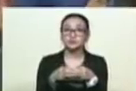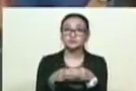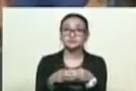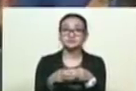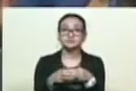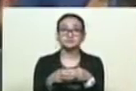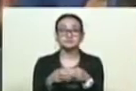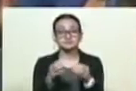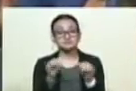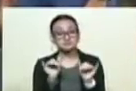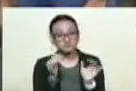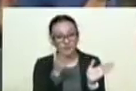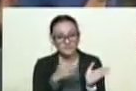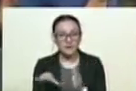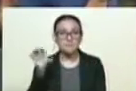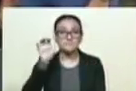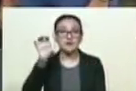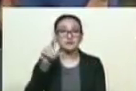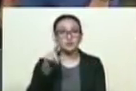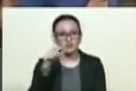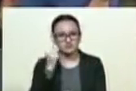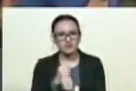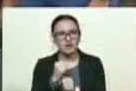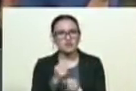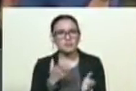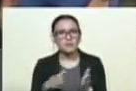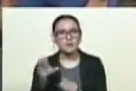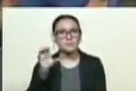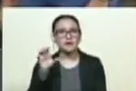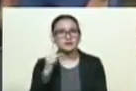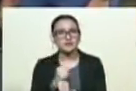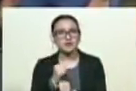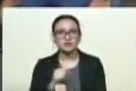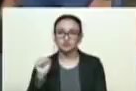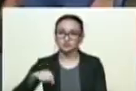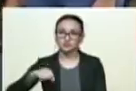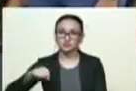del plan de la patria, ustedes están trabajando del plan de la patria, Jennifer,